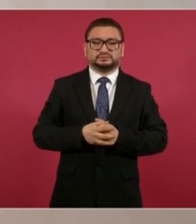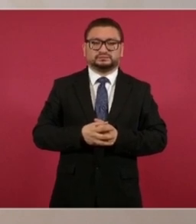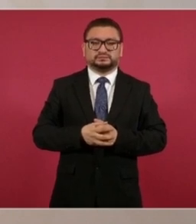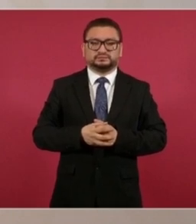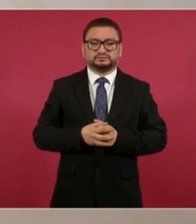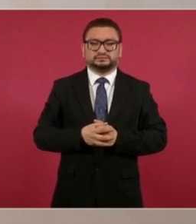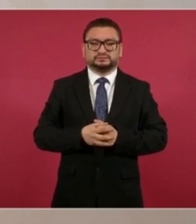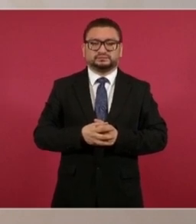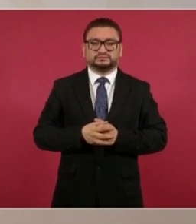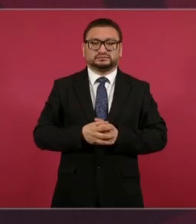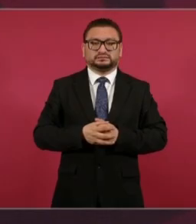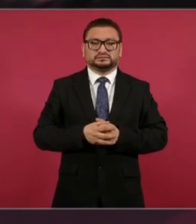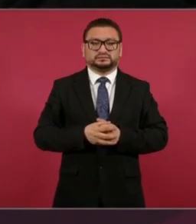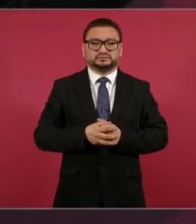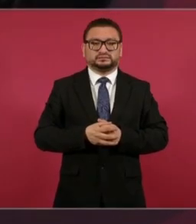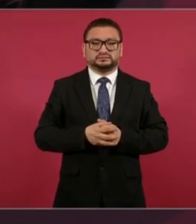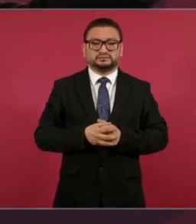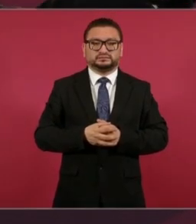normal